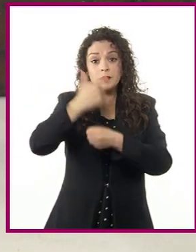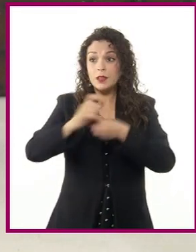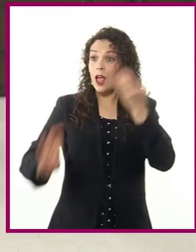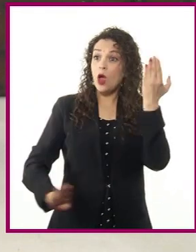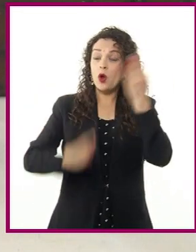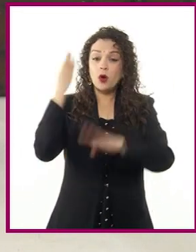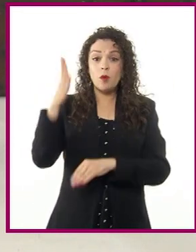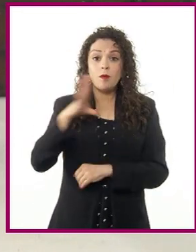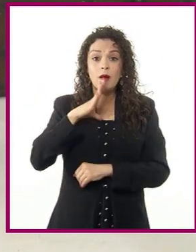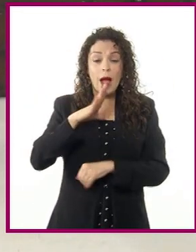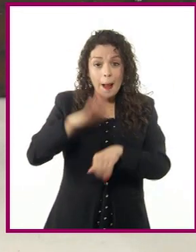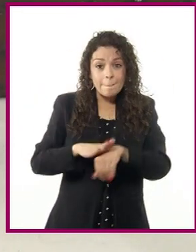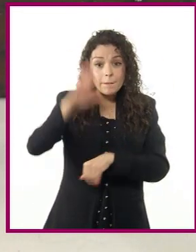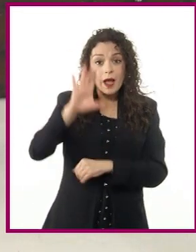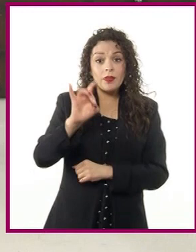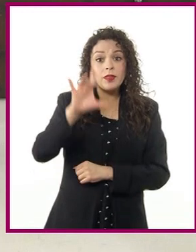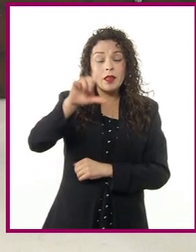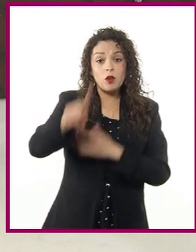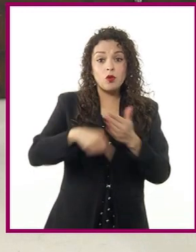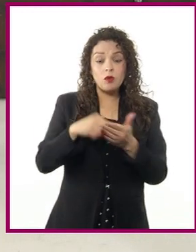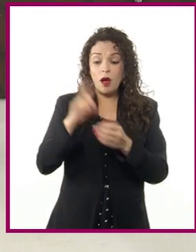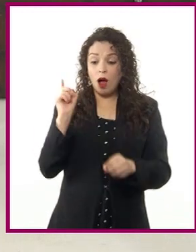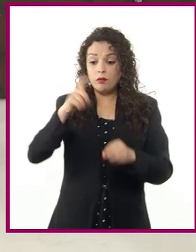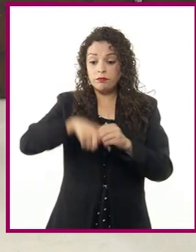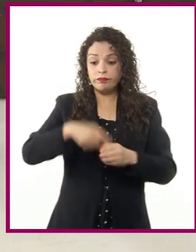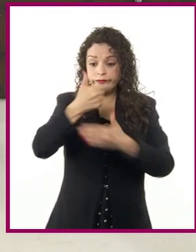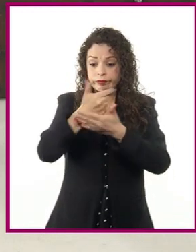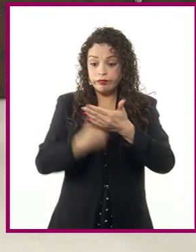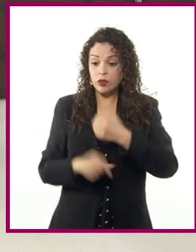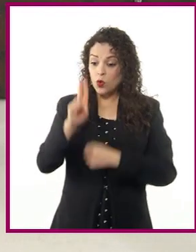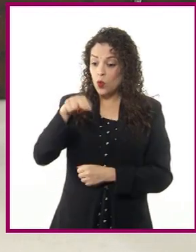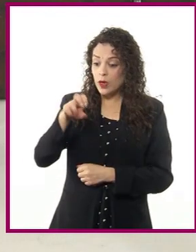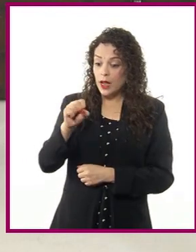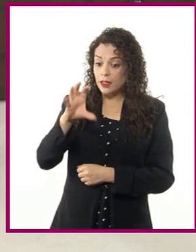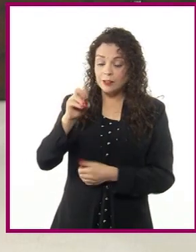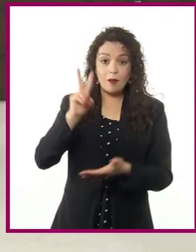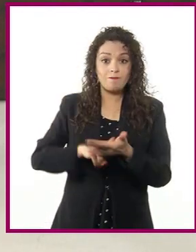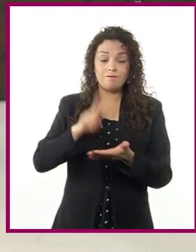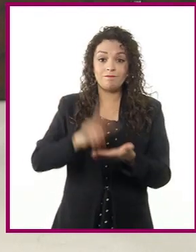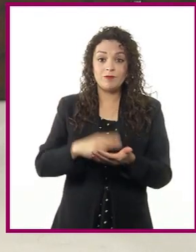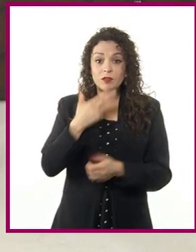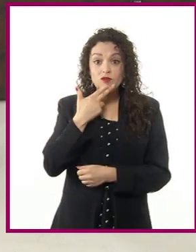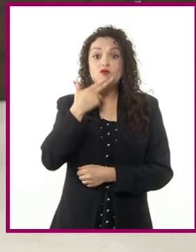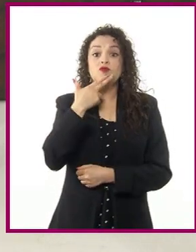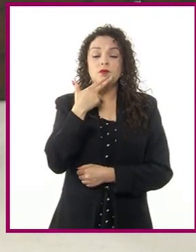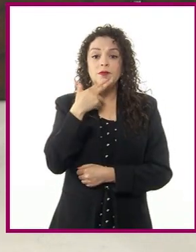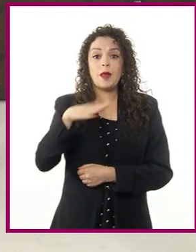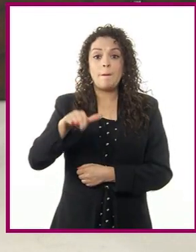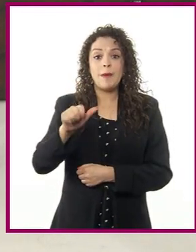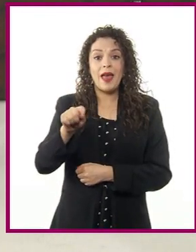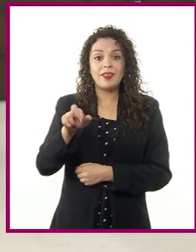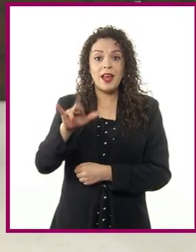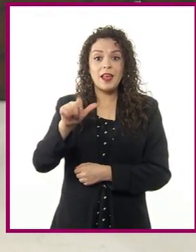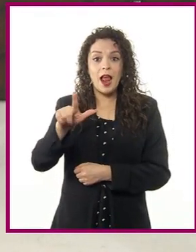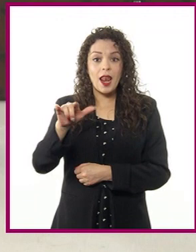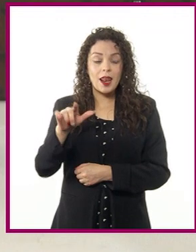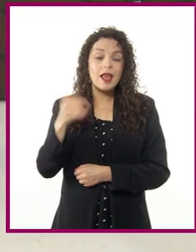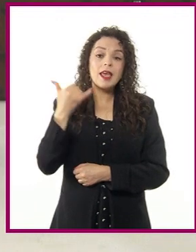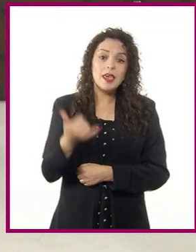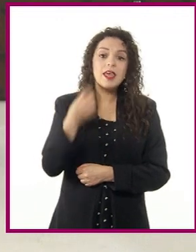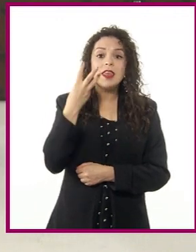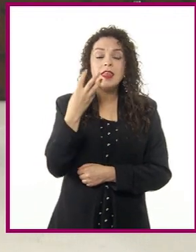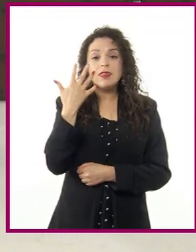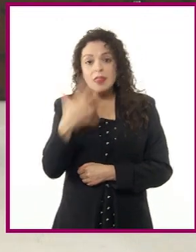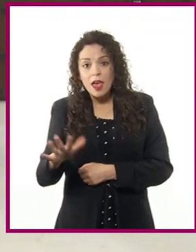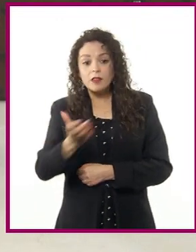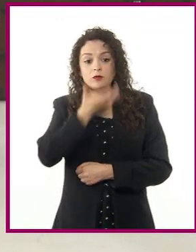con más de 35 sitios inscritos en la lista de la UNESCO como bienes materiales y 10 tradiciones y costumbres